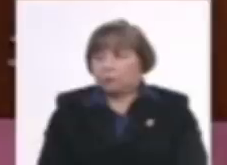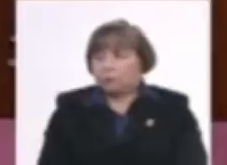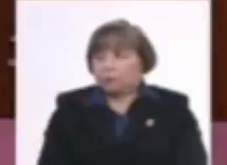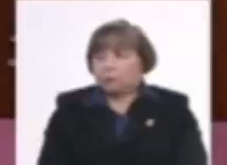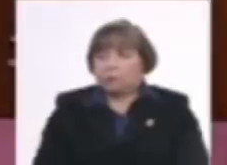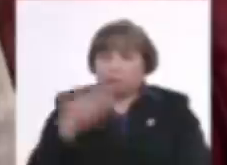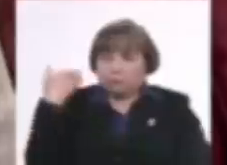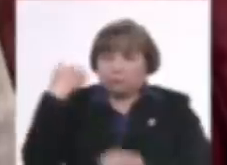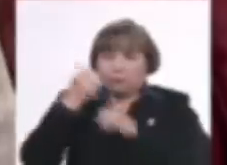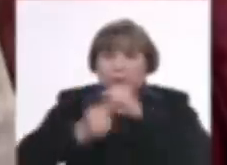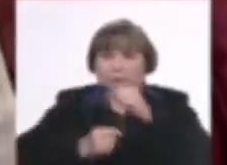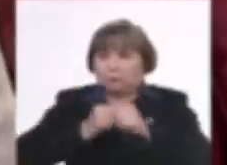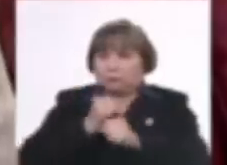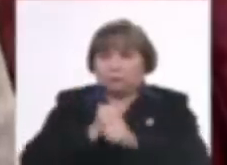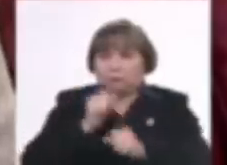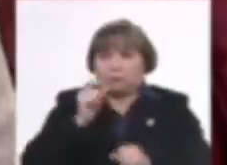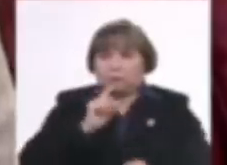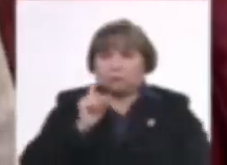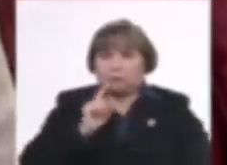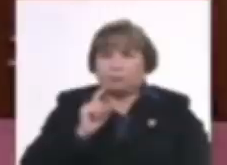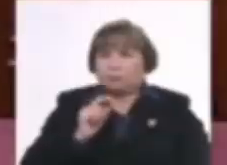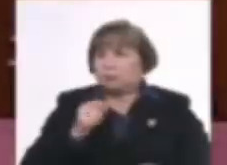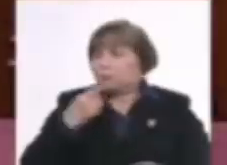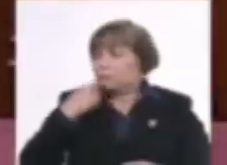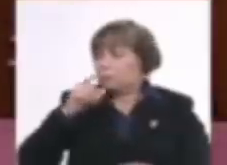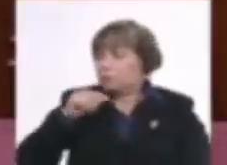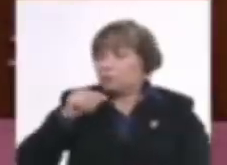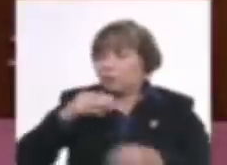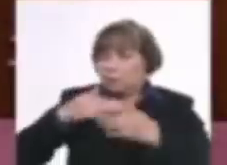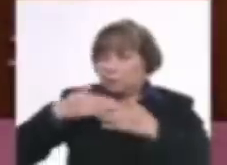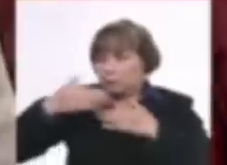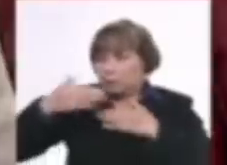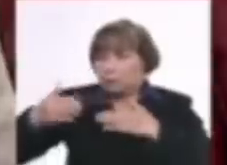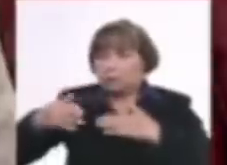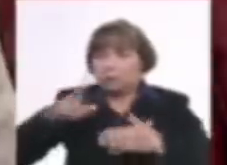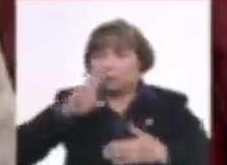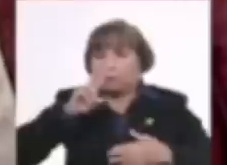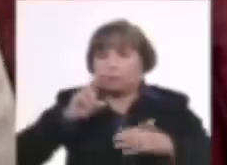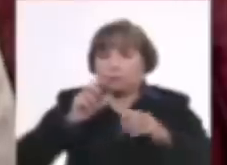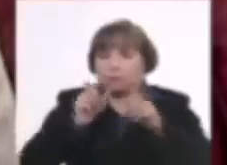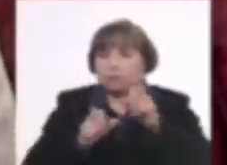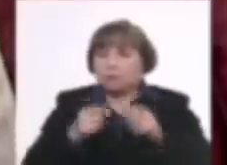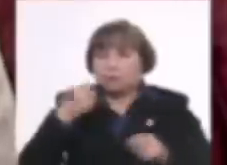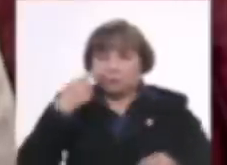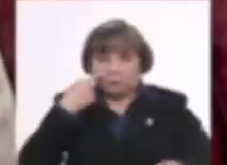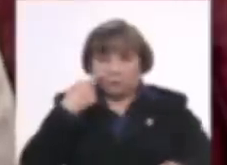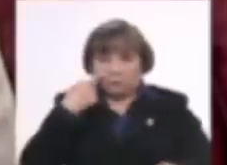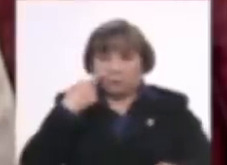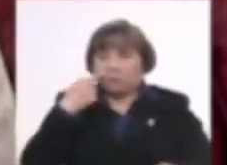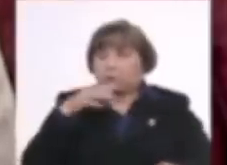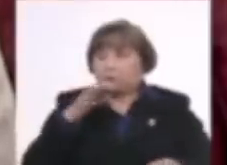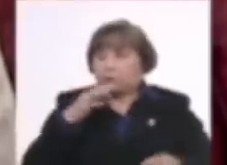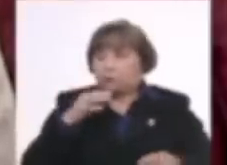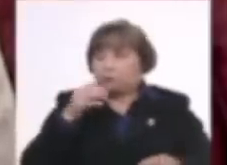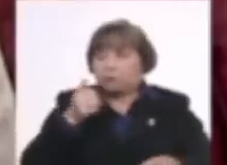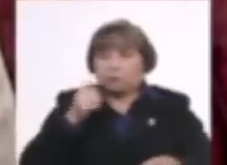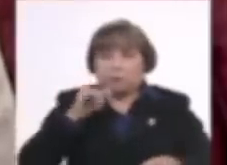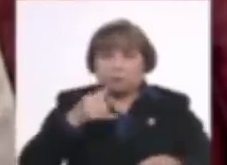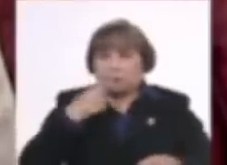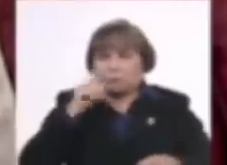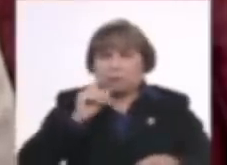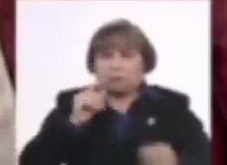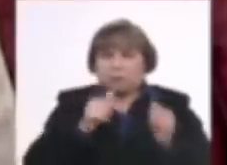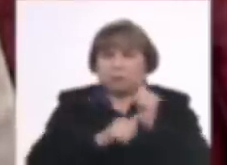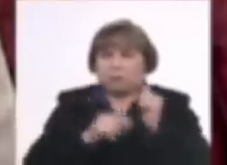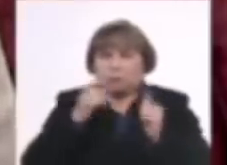de julio del año pasado. Desde el 28 de julio, ¿usted hacia adelante se ha reunido con esas dos personas? Conocía ya a Espino anteriormente, pero